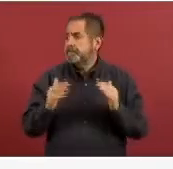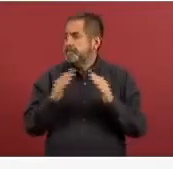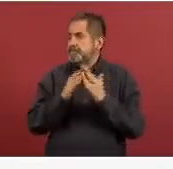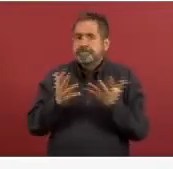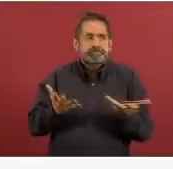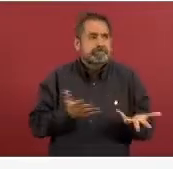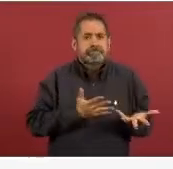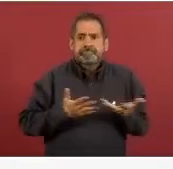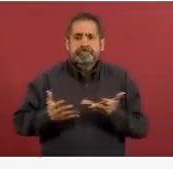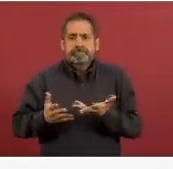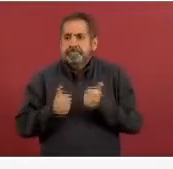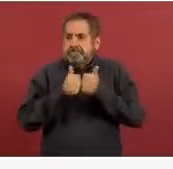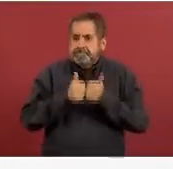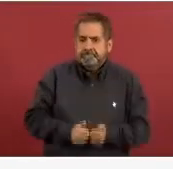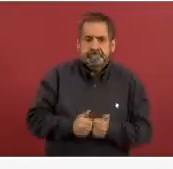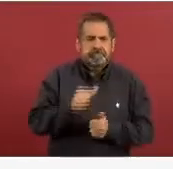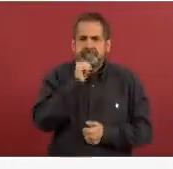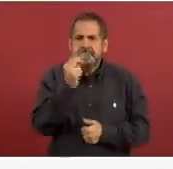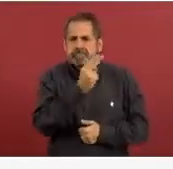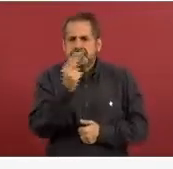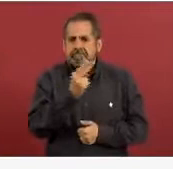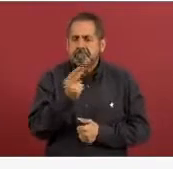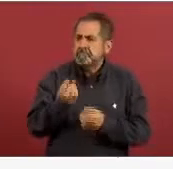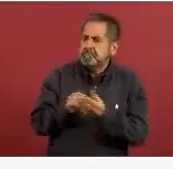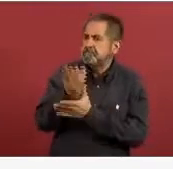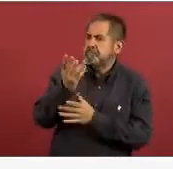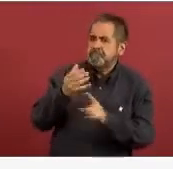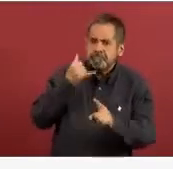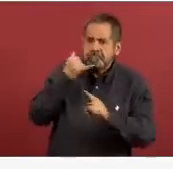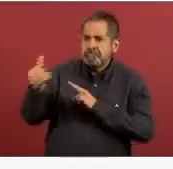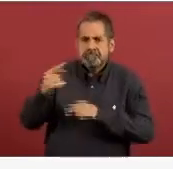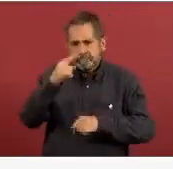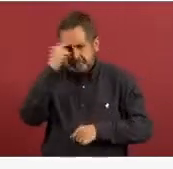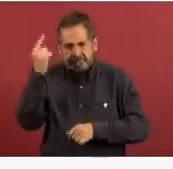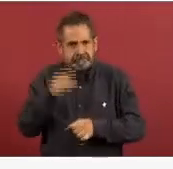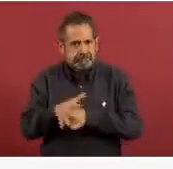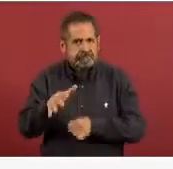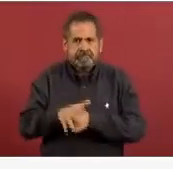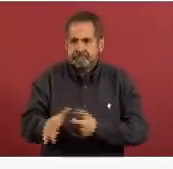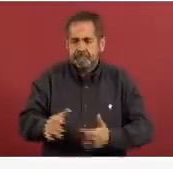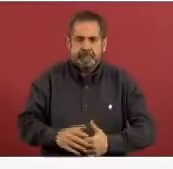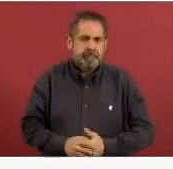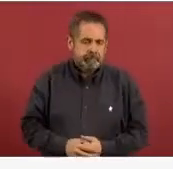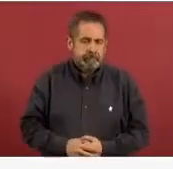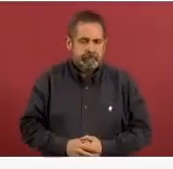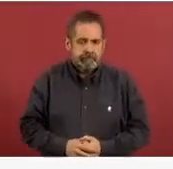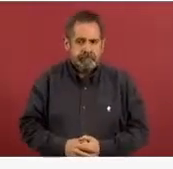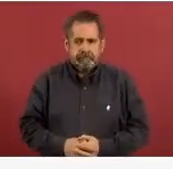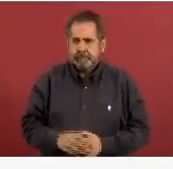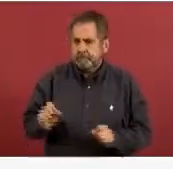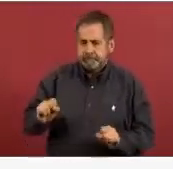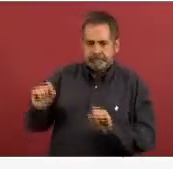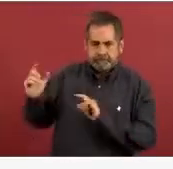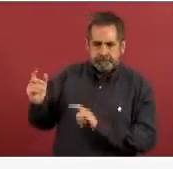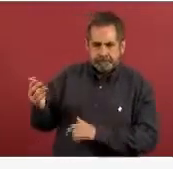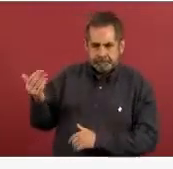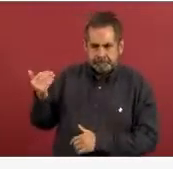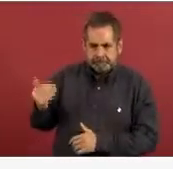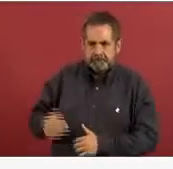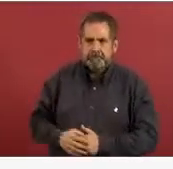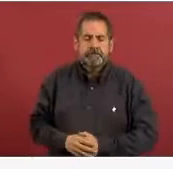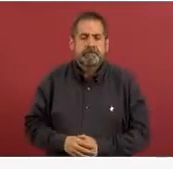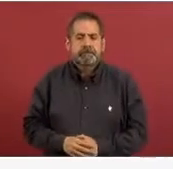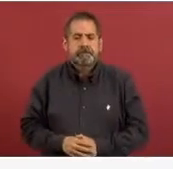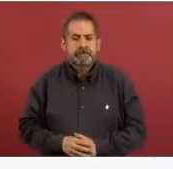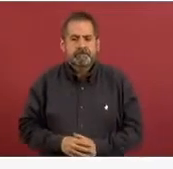nos implican salir de ella, sobre todo en esta época de contingencia. Por favor, la siguiente.